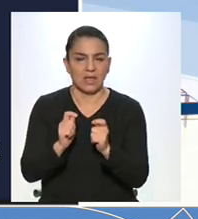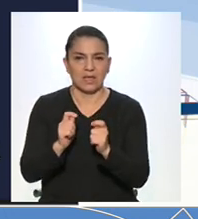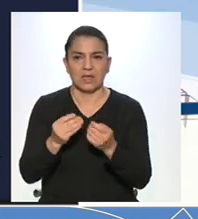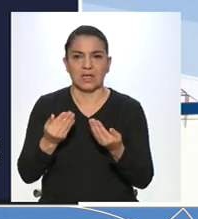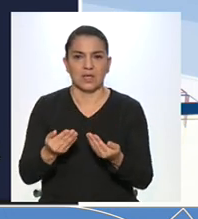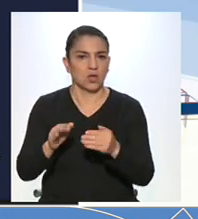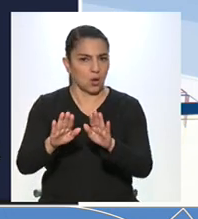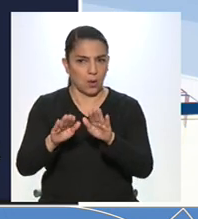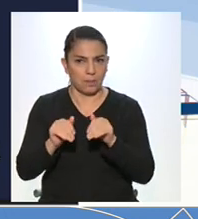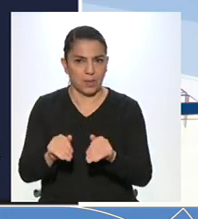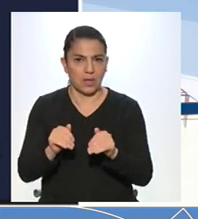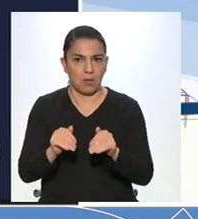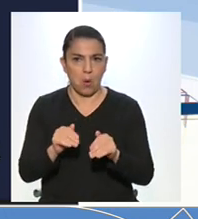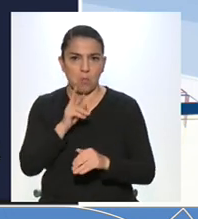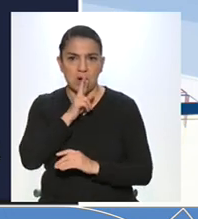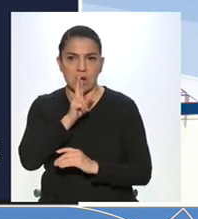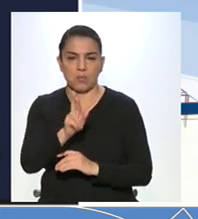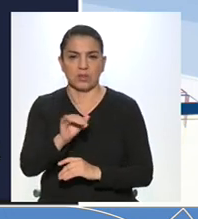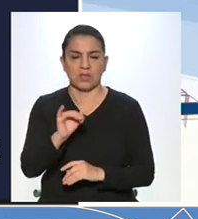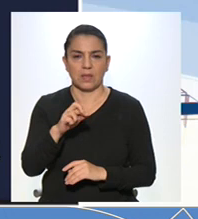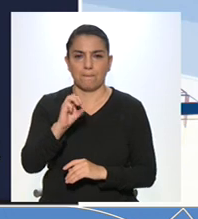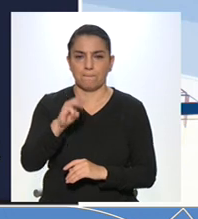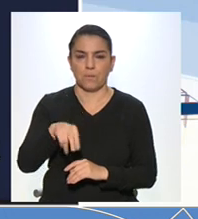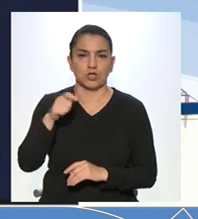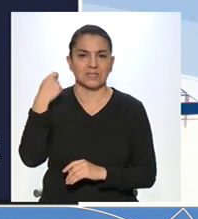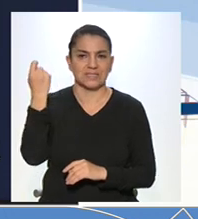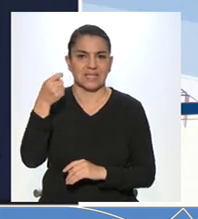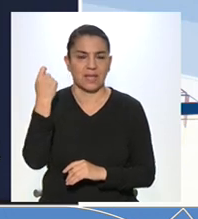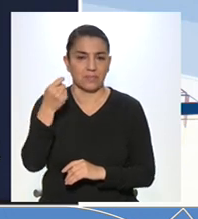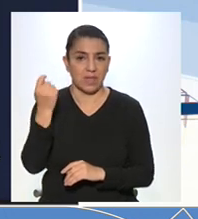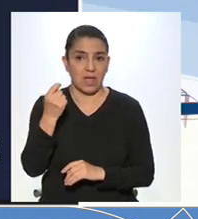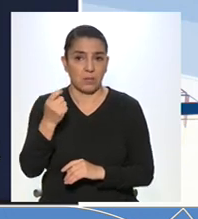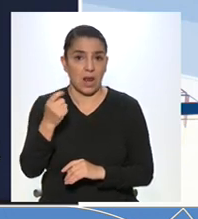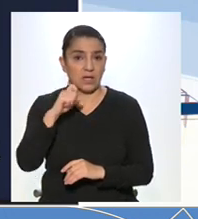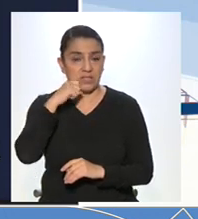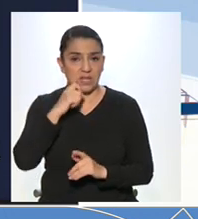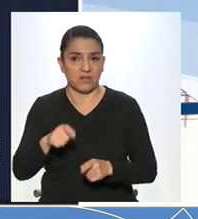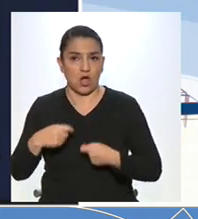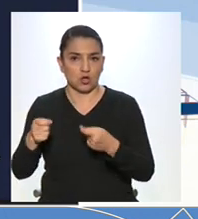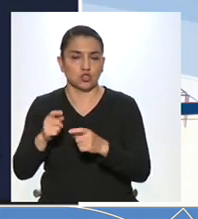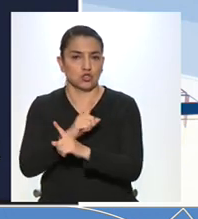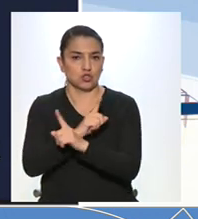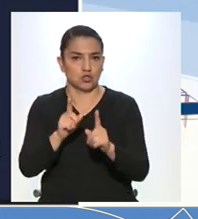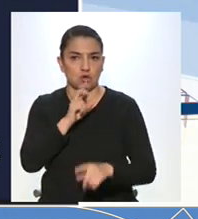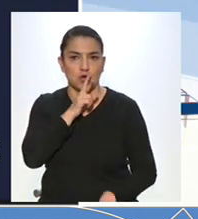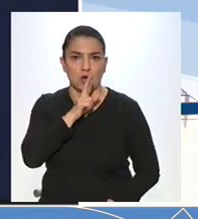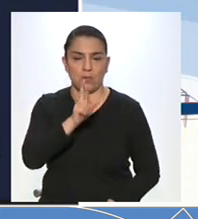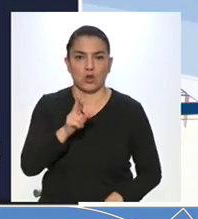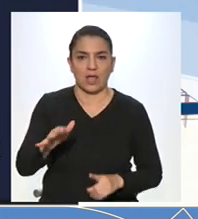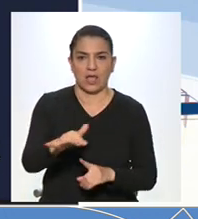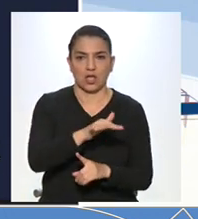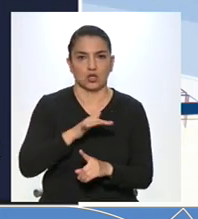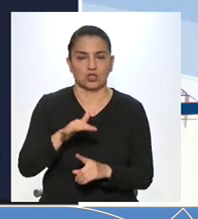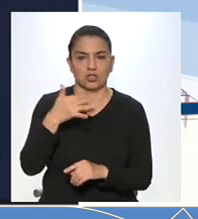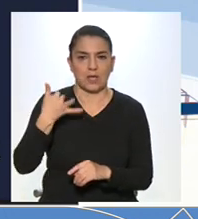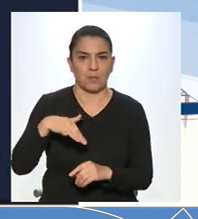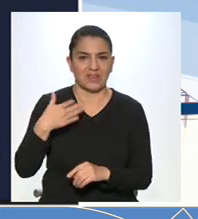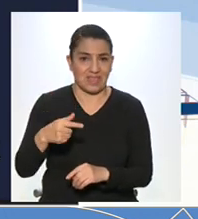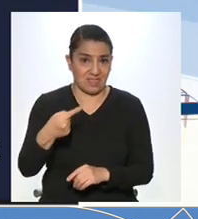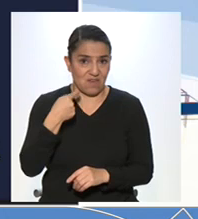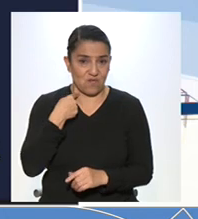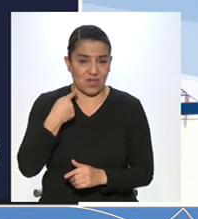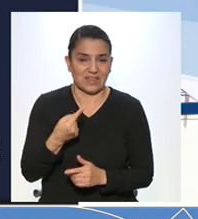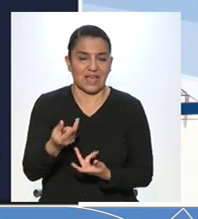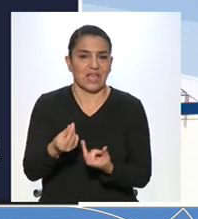ejercicios contrafactuales contenidos en el IPOM de septiembre dan una idea del enorme costo que habría significado no reaccionar en el contexto de un importante shock.